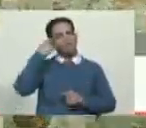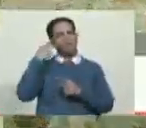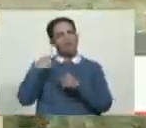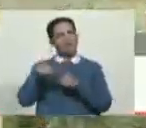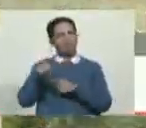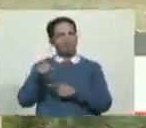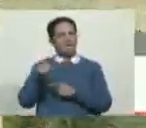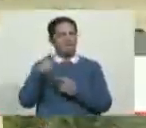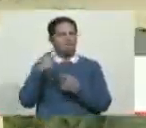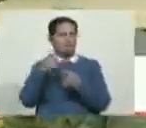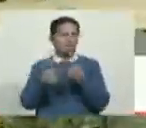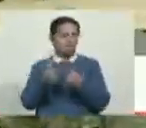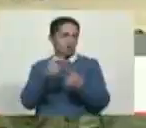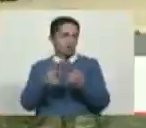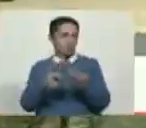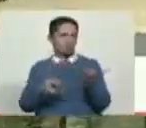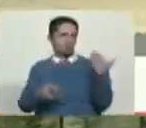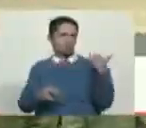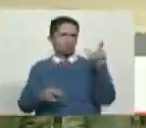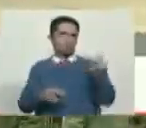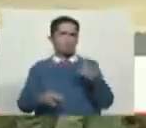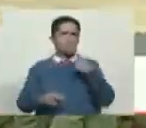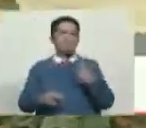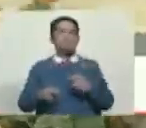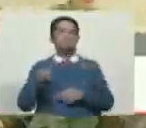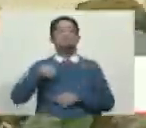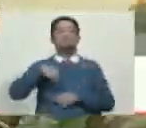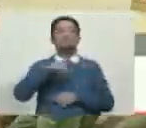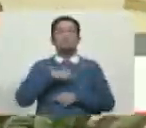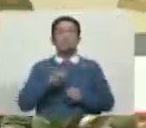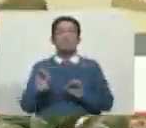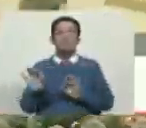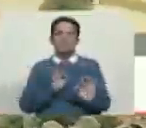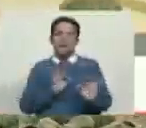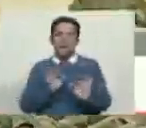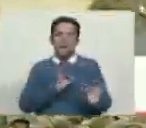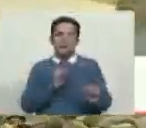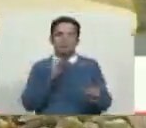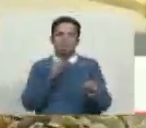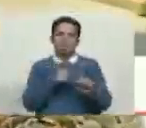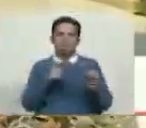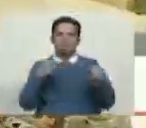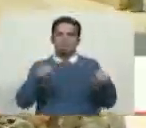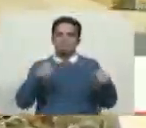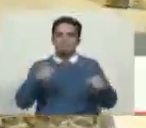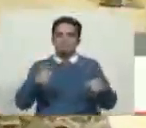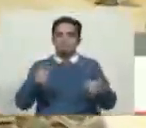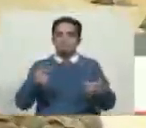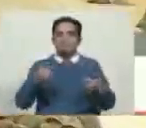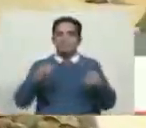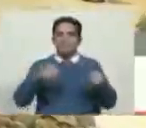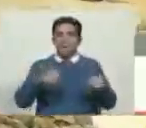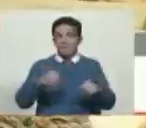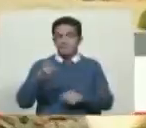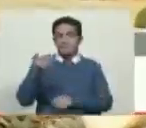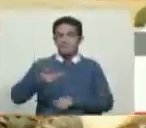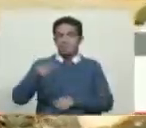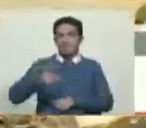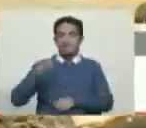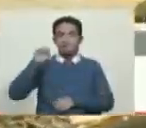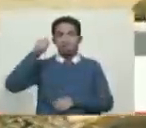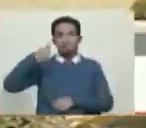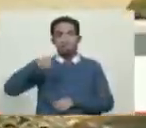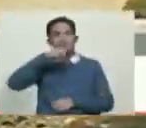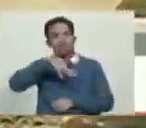jefe Nicolás Maduro Moros, nos estamos preparando para los ejercicios militares más importantes de nuestra historia en homenaje